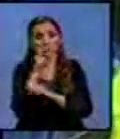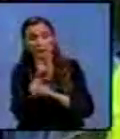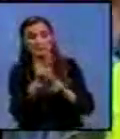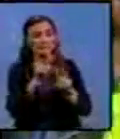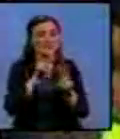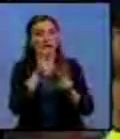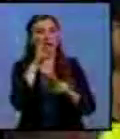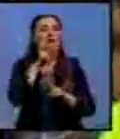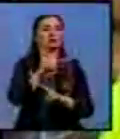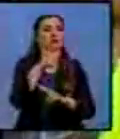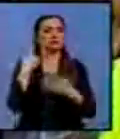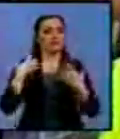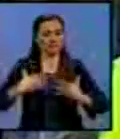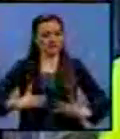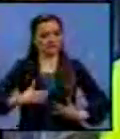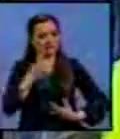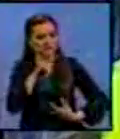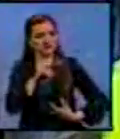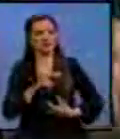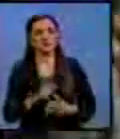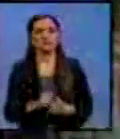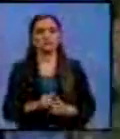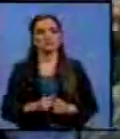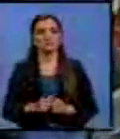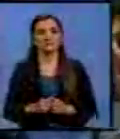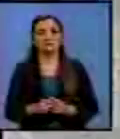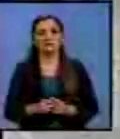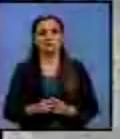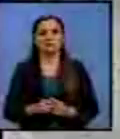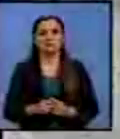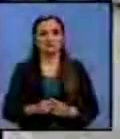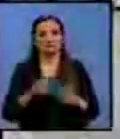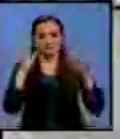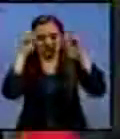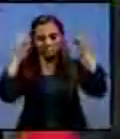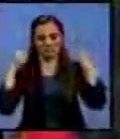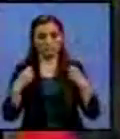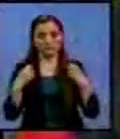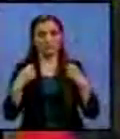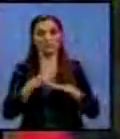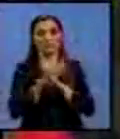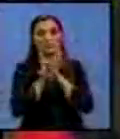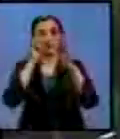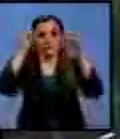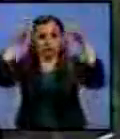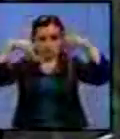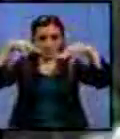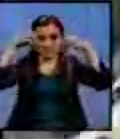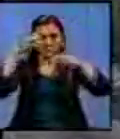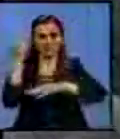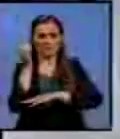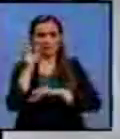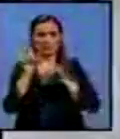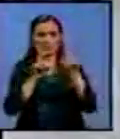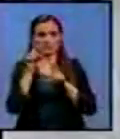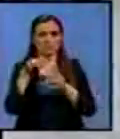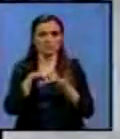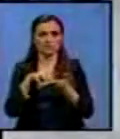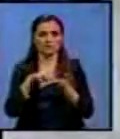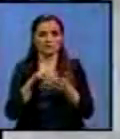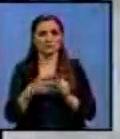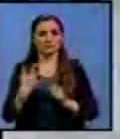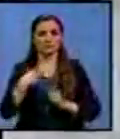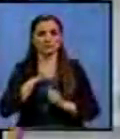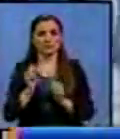identificar. De igual forma, su poncho de agua. Los jóvenes aún tienen varias inquietudes. No todos